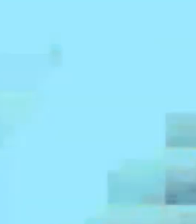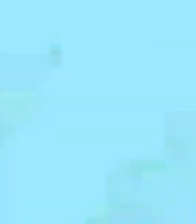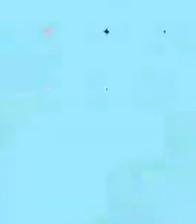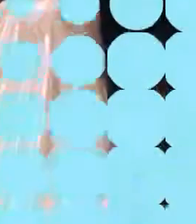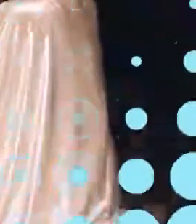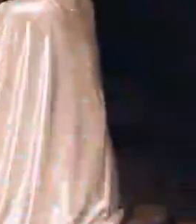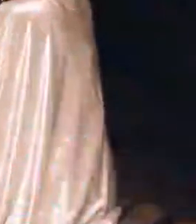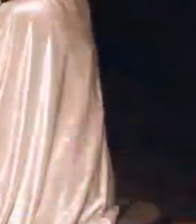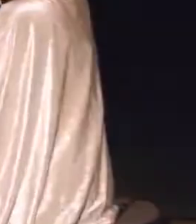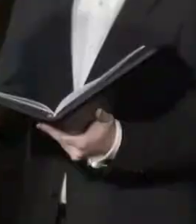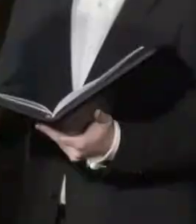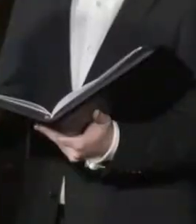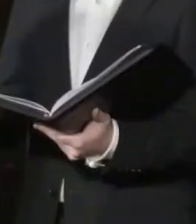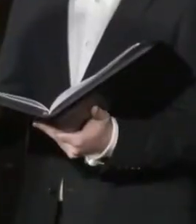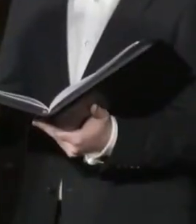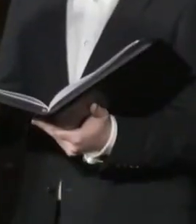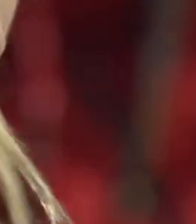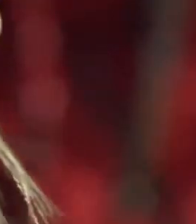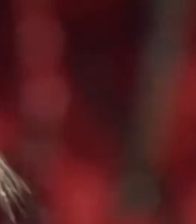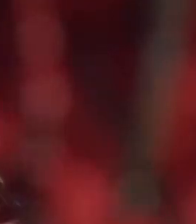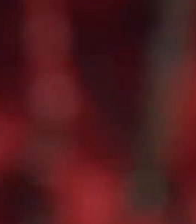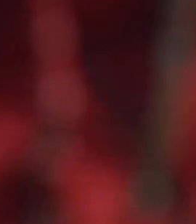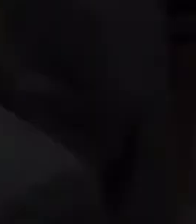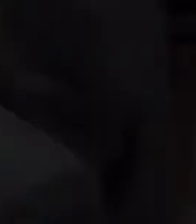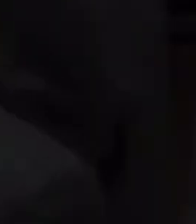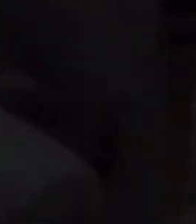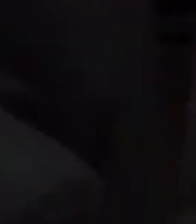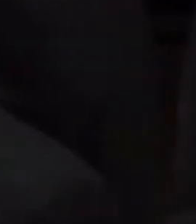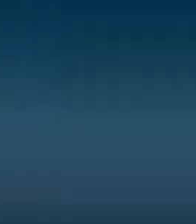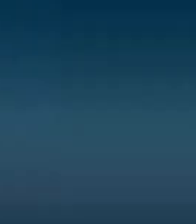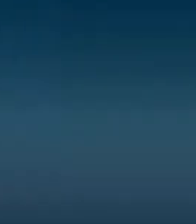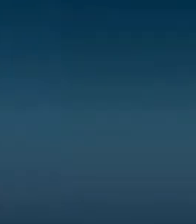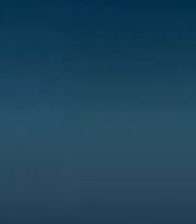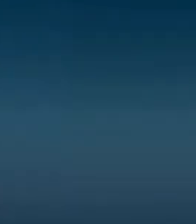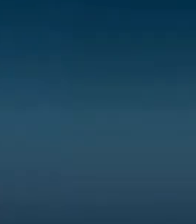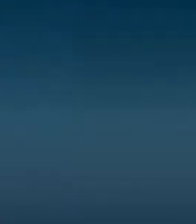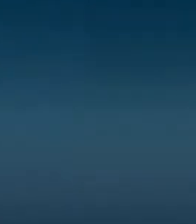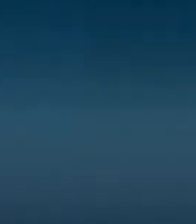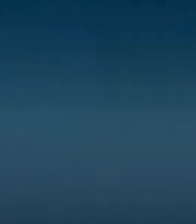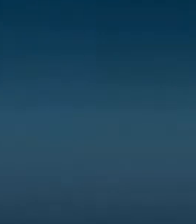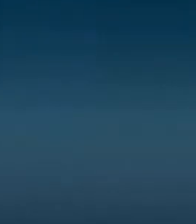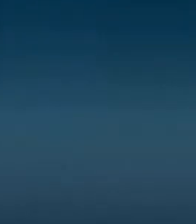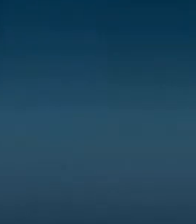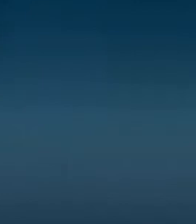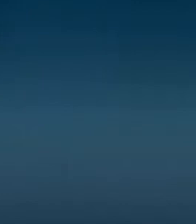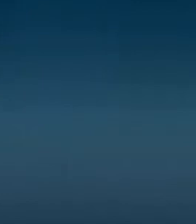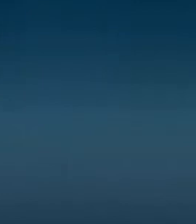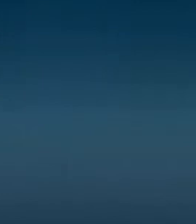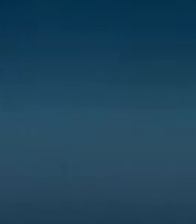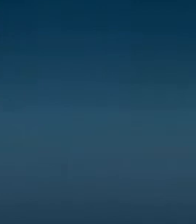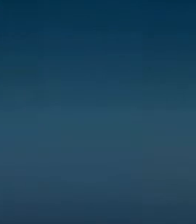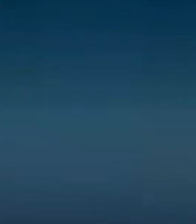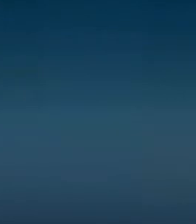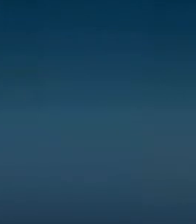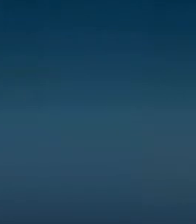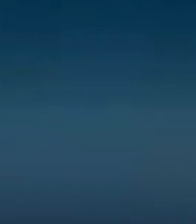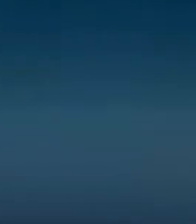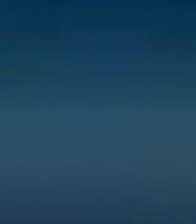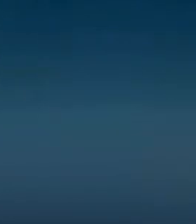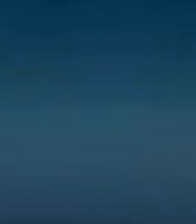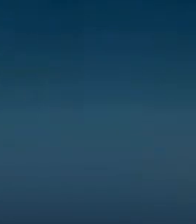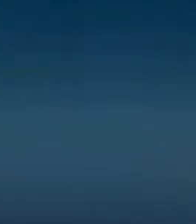México. Todos los días disfruta las presentaciones más relevantes. Festival Cervantino 2020. Lunes